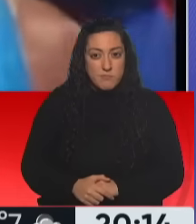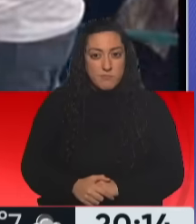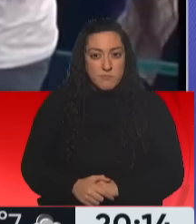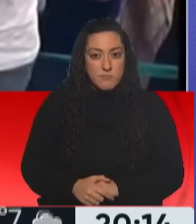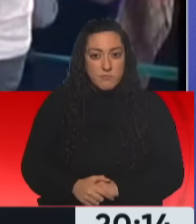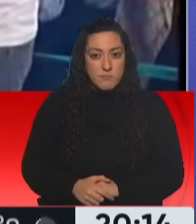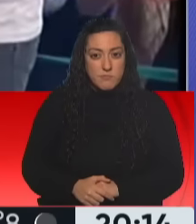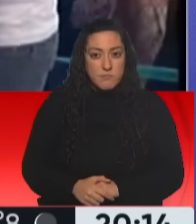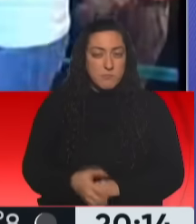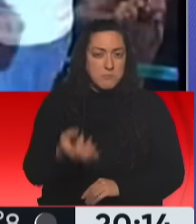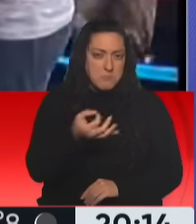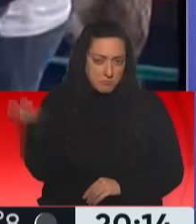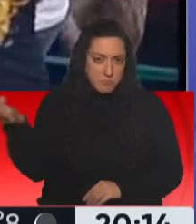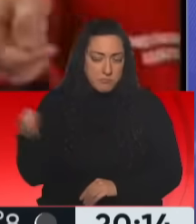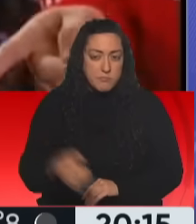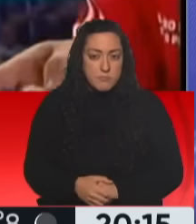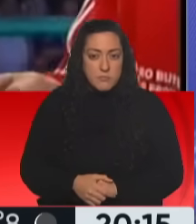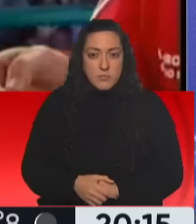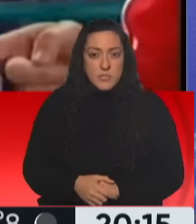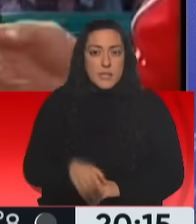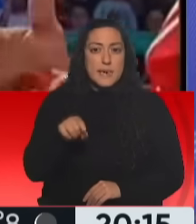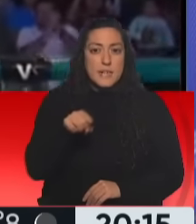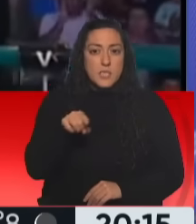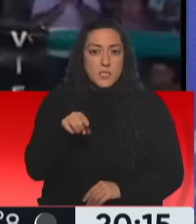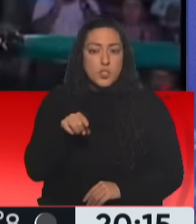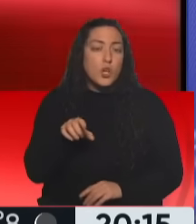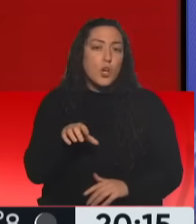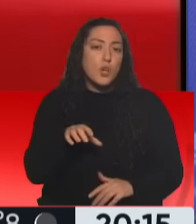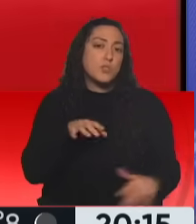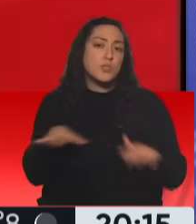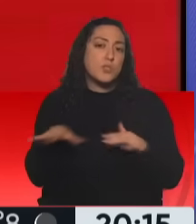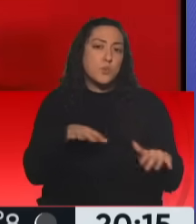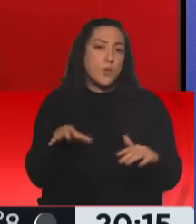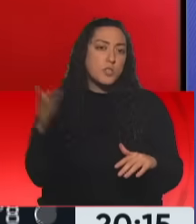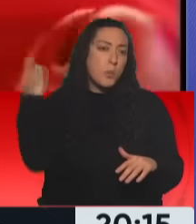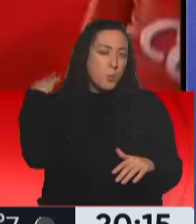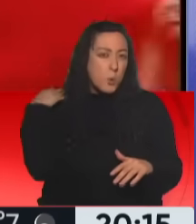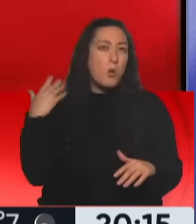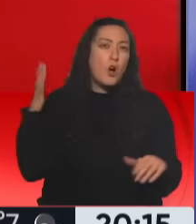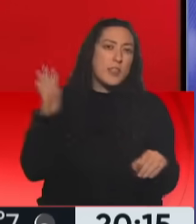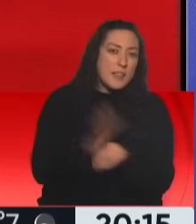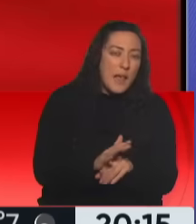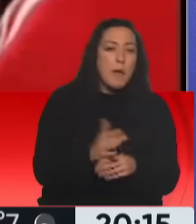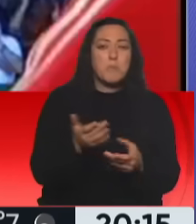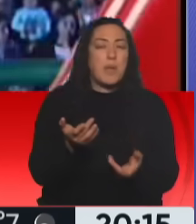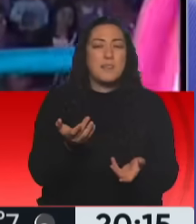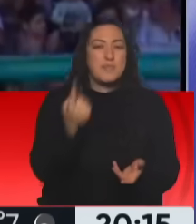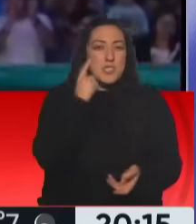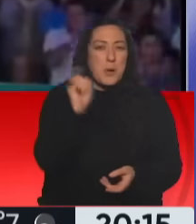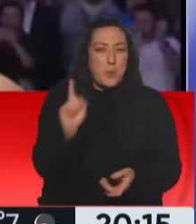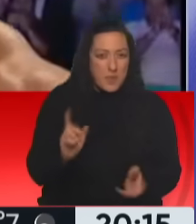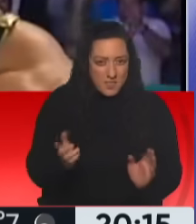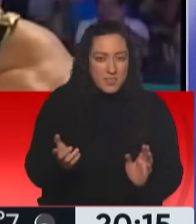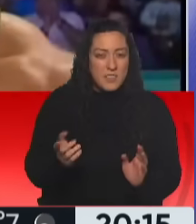Listo. Así es. Este es un cuadro absolutamente súbito en el cual hay una pérdida de conciencia